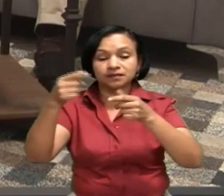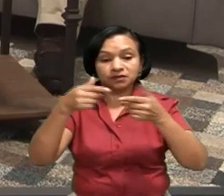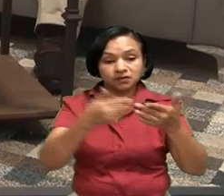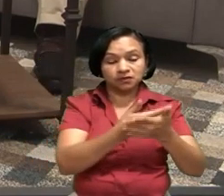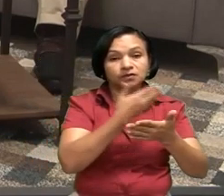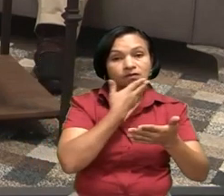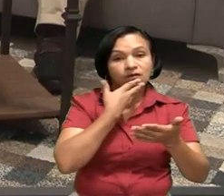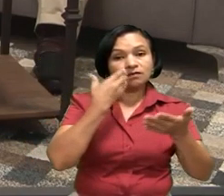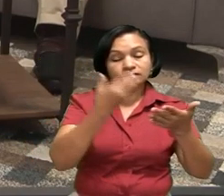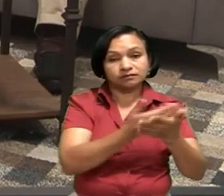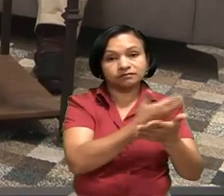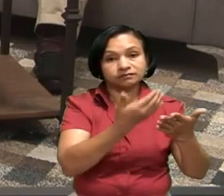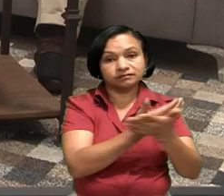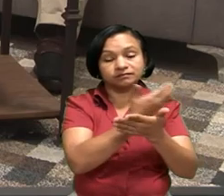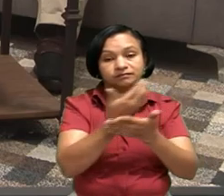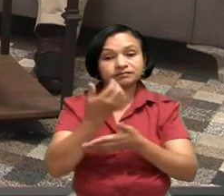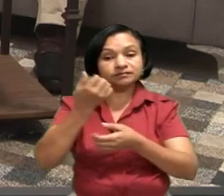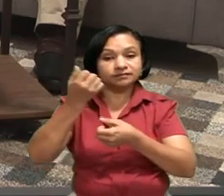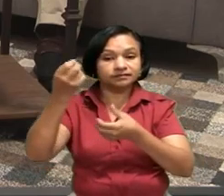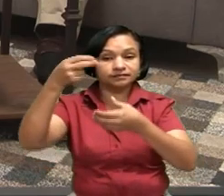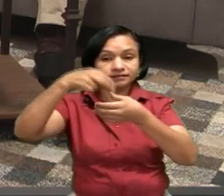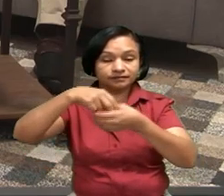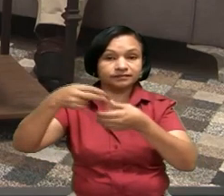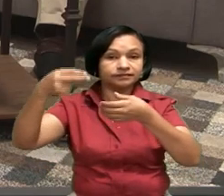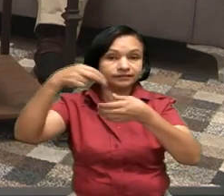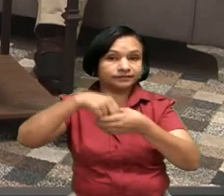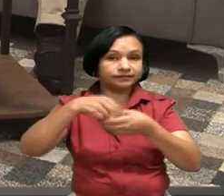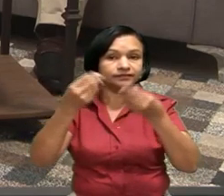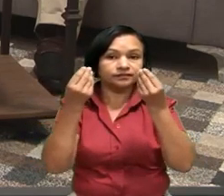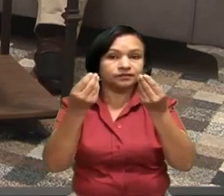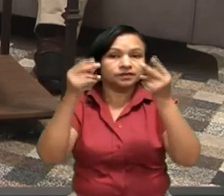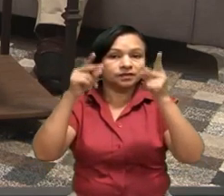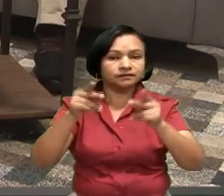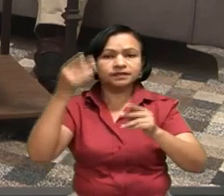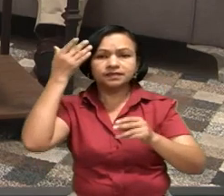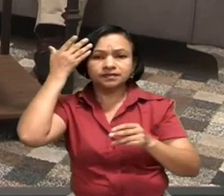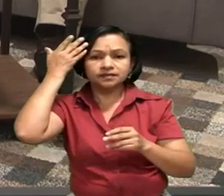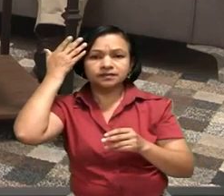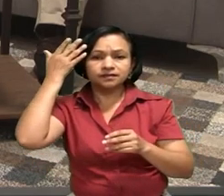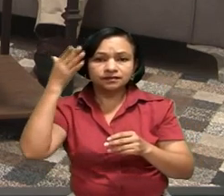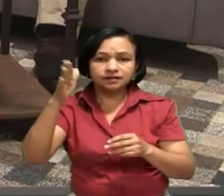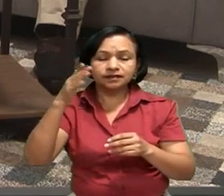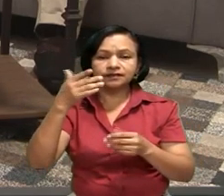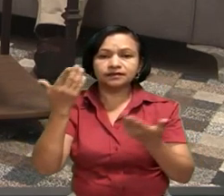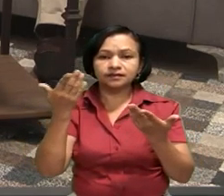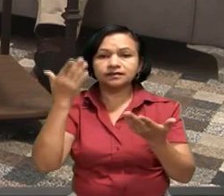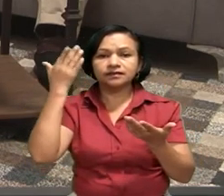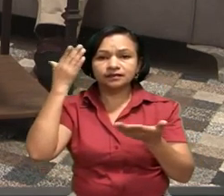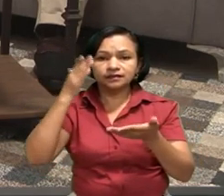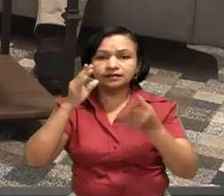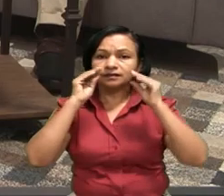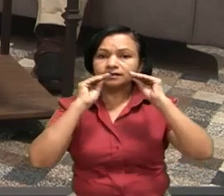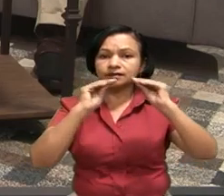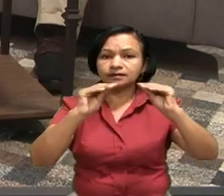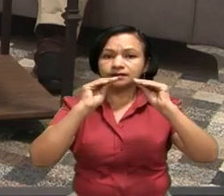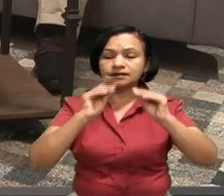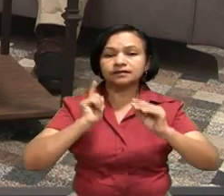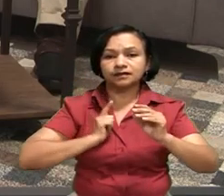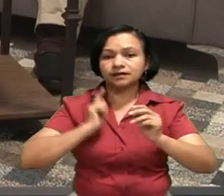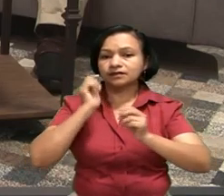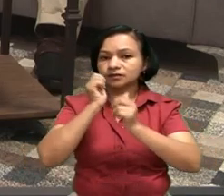cierto es que a pesar de que de que mucha gente sabe tiene conocimiento tiene educación también tiene un